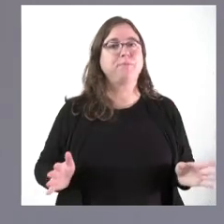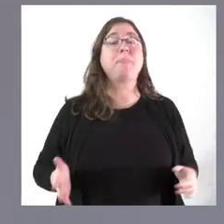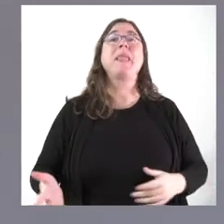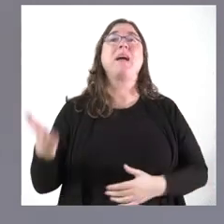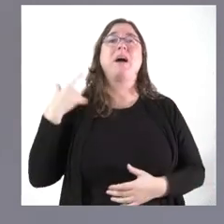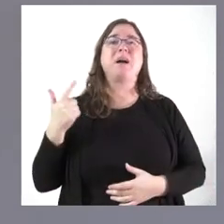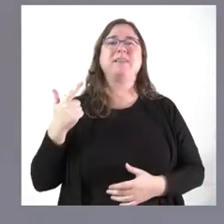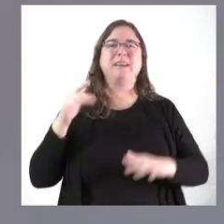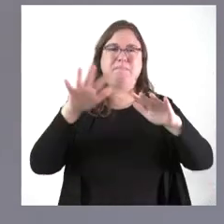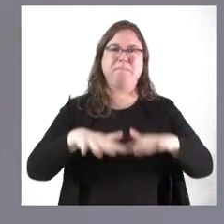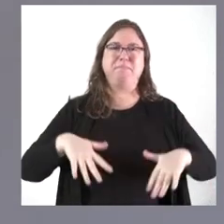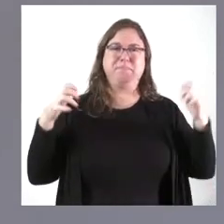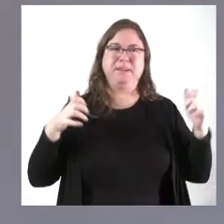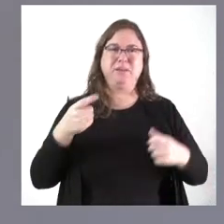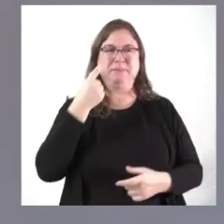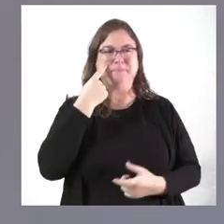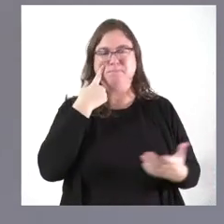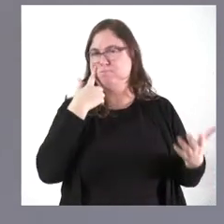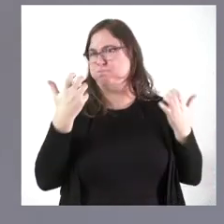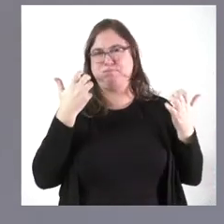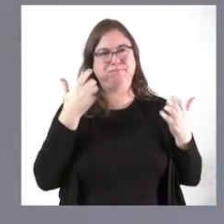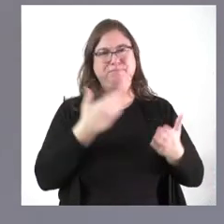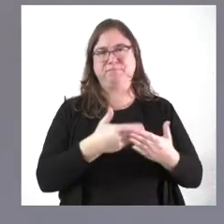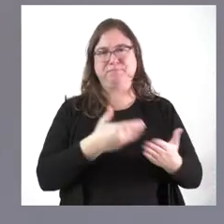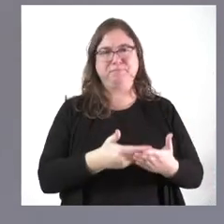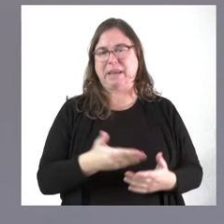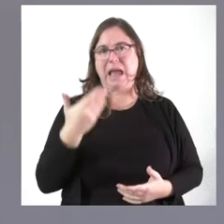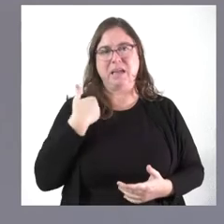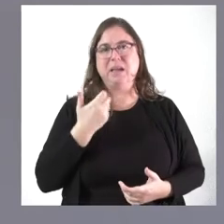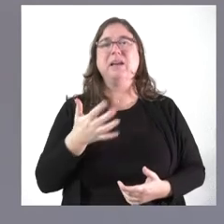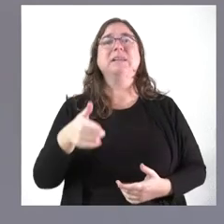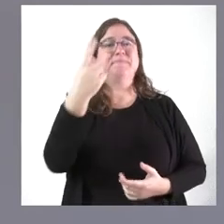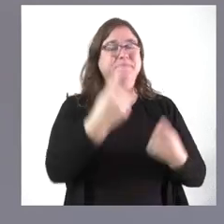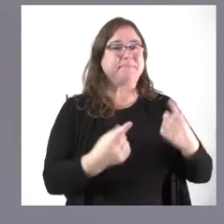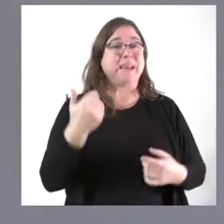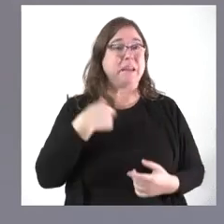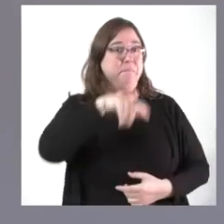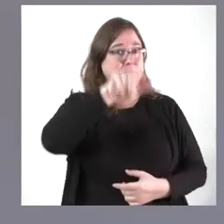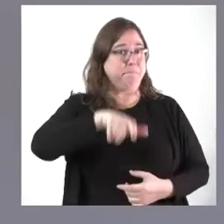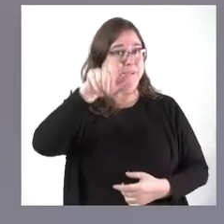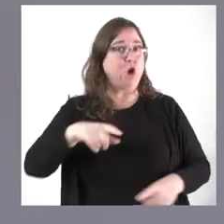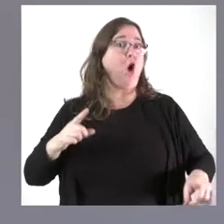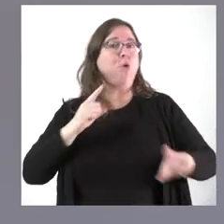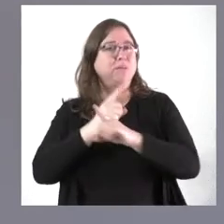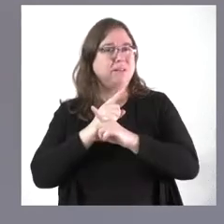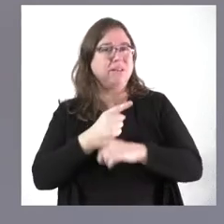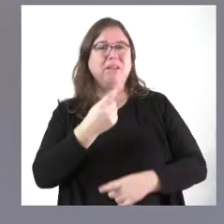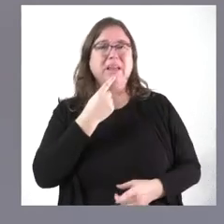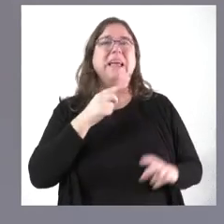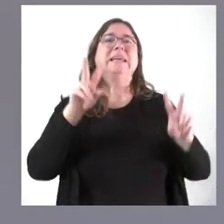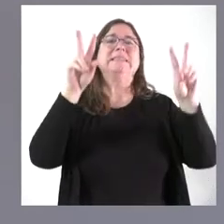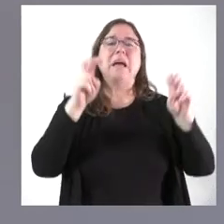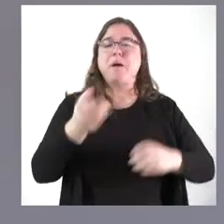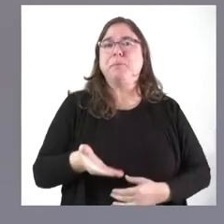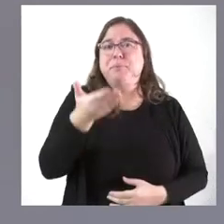en el pleno yo creo que se vio una cosa muy evidente que todo el mundo pudo comprobar Y que además parte de las personas de la oposición no significaron que quizá los asuntos más